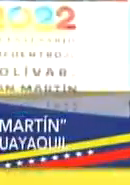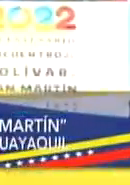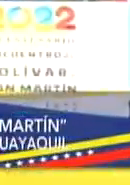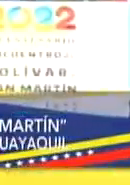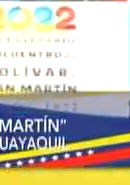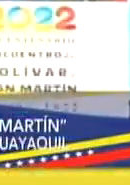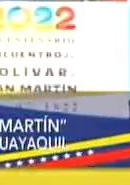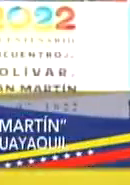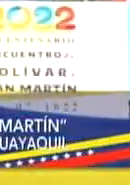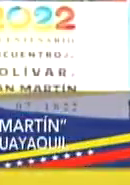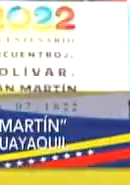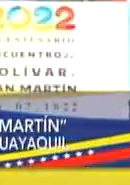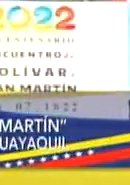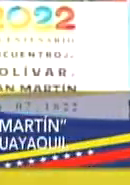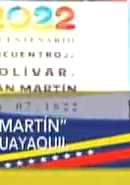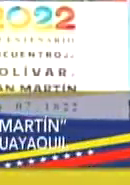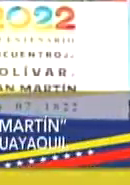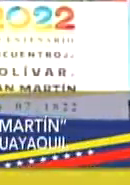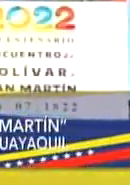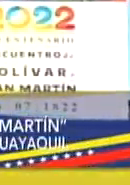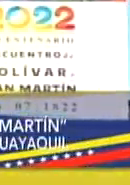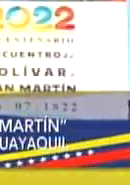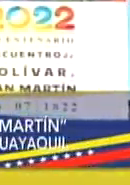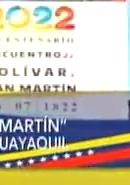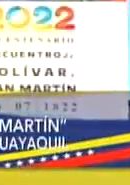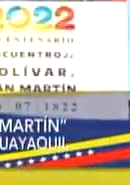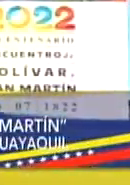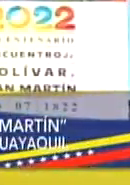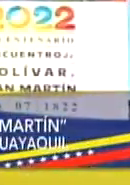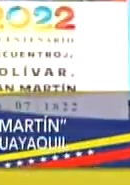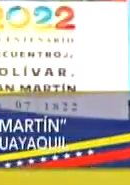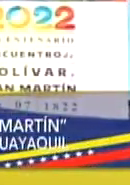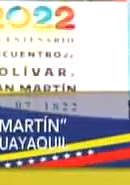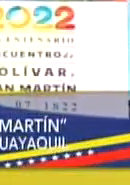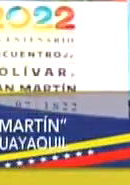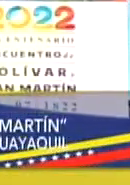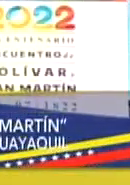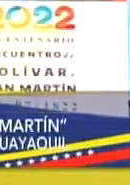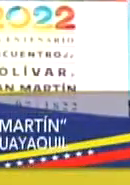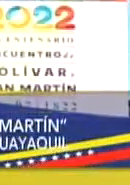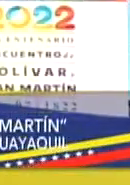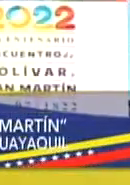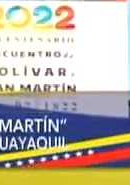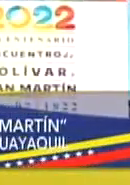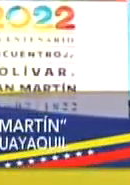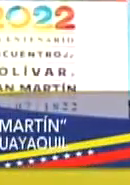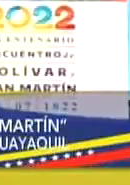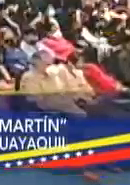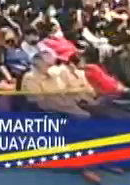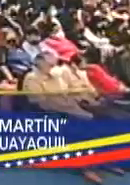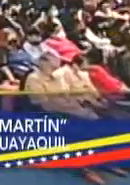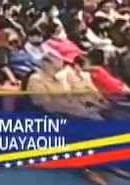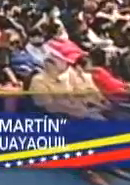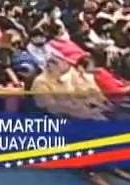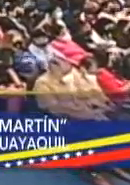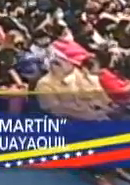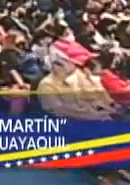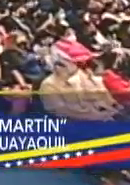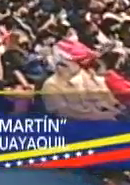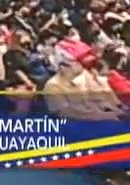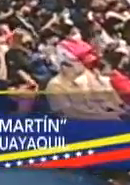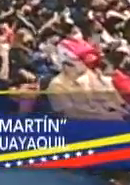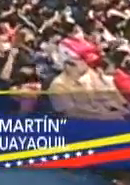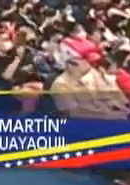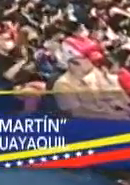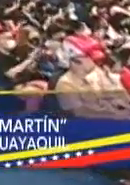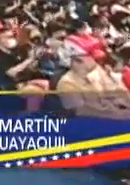está hoy representada acá, también con los miembros del Diplomado Vida y Obra del Libertador Simón Bolívar.